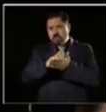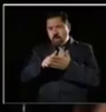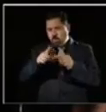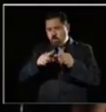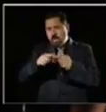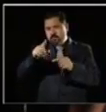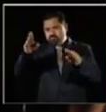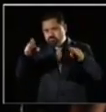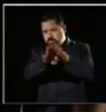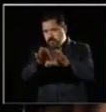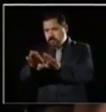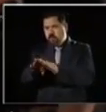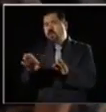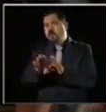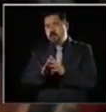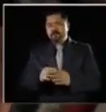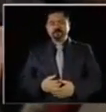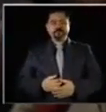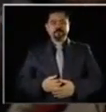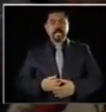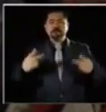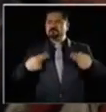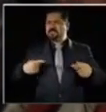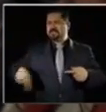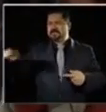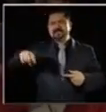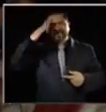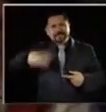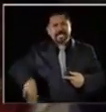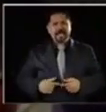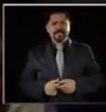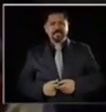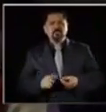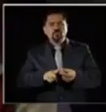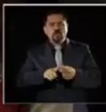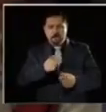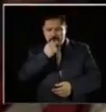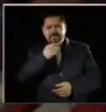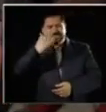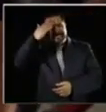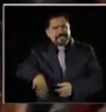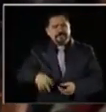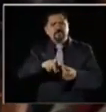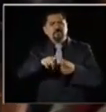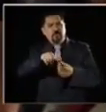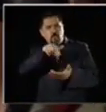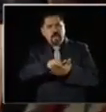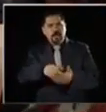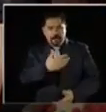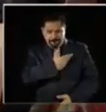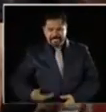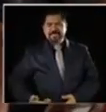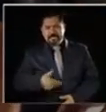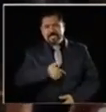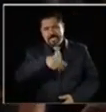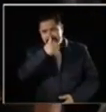La gente sabe dónde están. La policía también sabe dónde están. ¿Por qué no actúan? El presidente municipal tiene que exigirle al gobierno federal